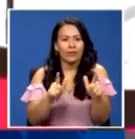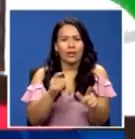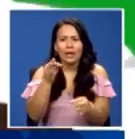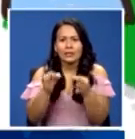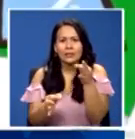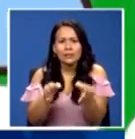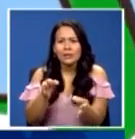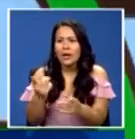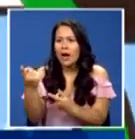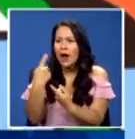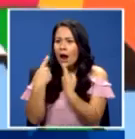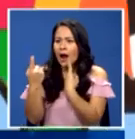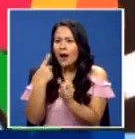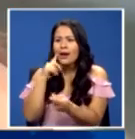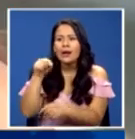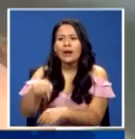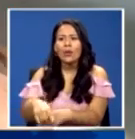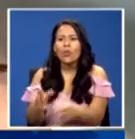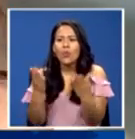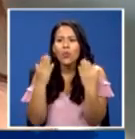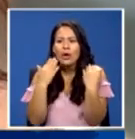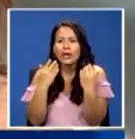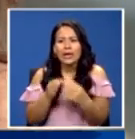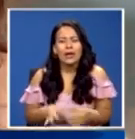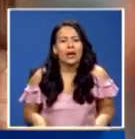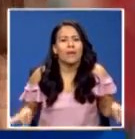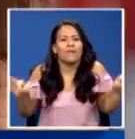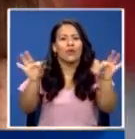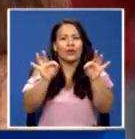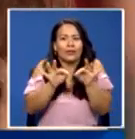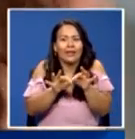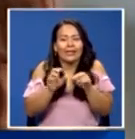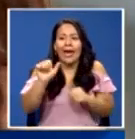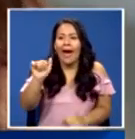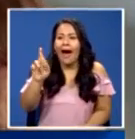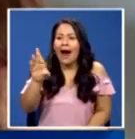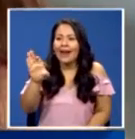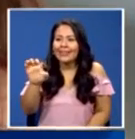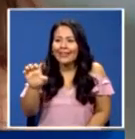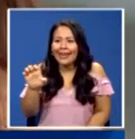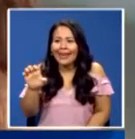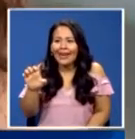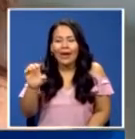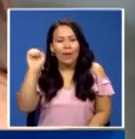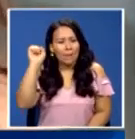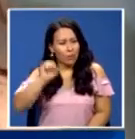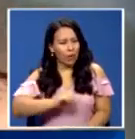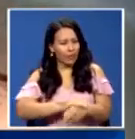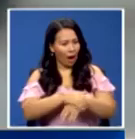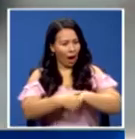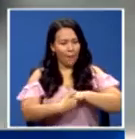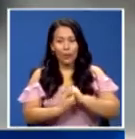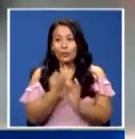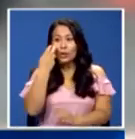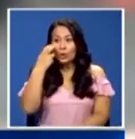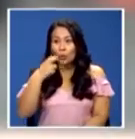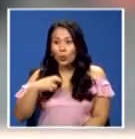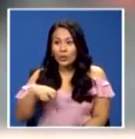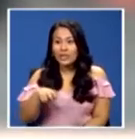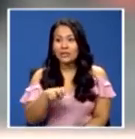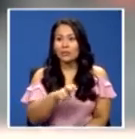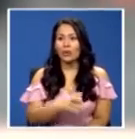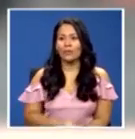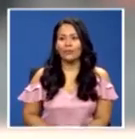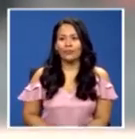verdad esta es una ciudad que tiene mucho potencial para el arte urbano y que podría ser aprovechado para igual generar turismo ahora a su vez no